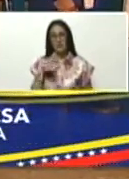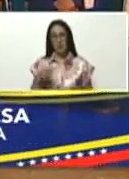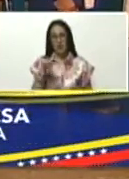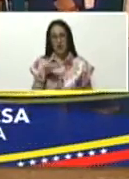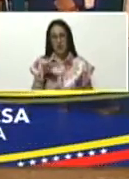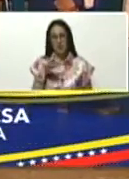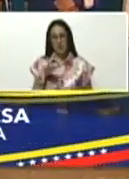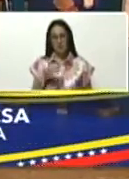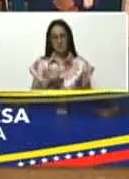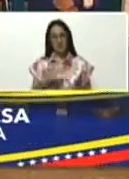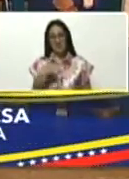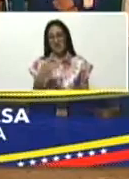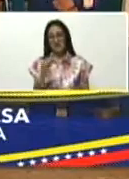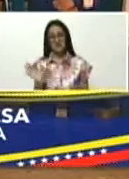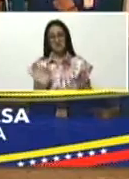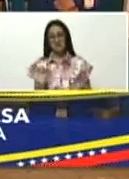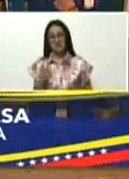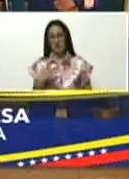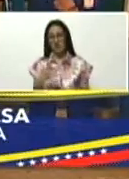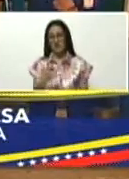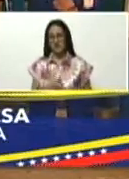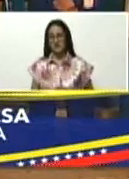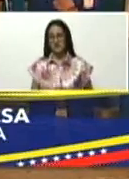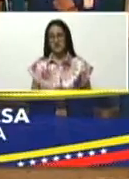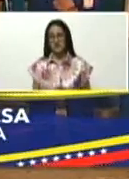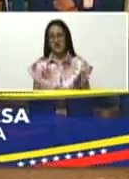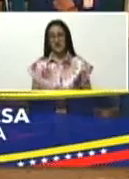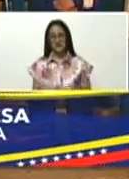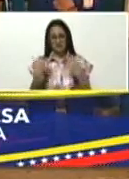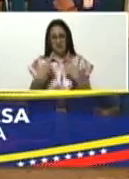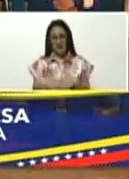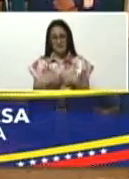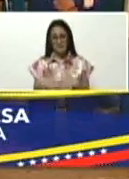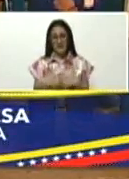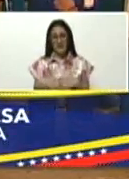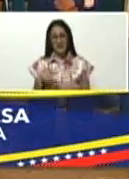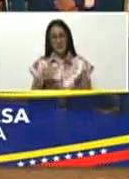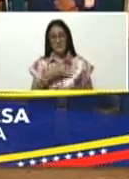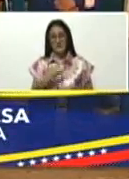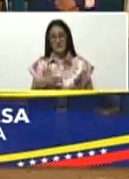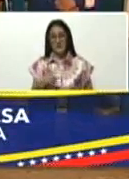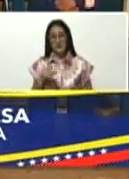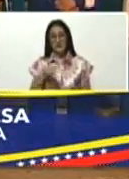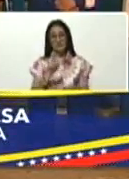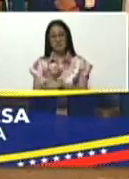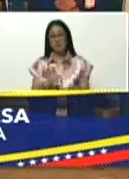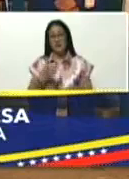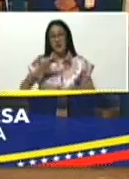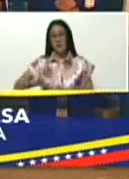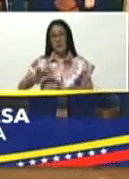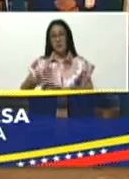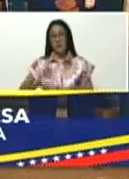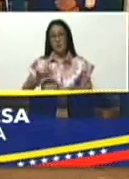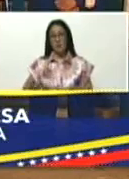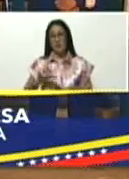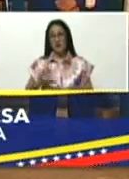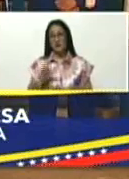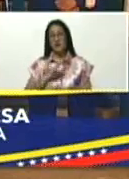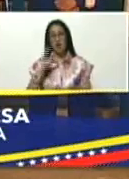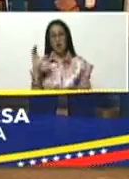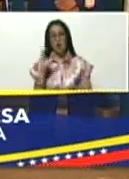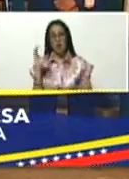de nuestro pueblo, y devastaron aquella industria que llegó a ser, presidente, una de las industrias más importantes de